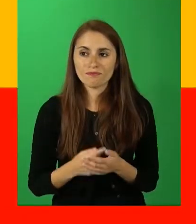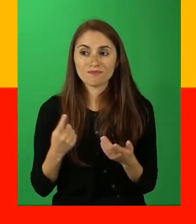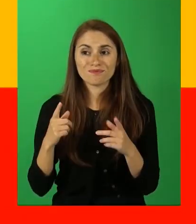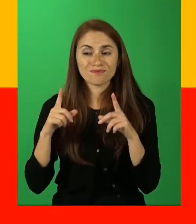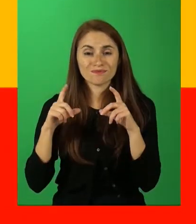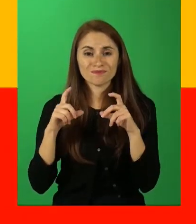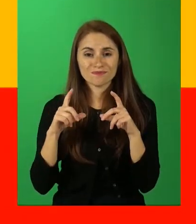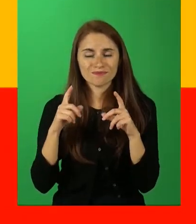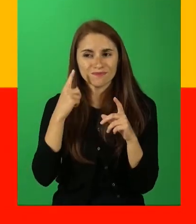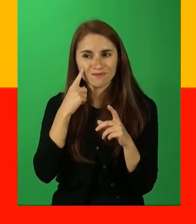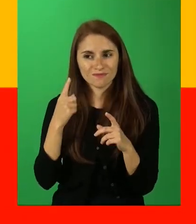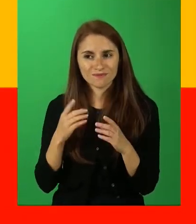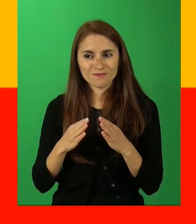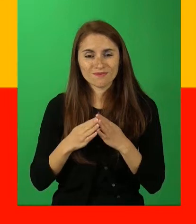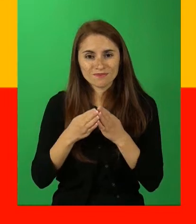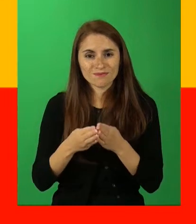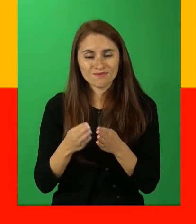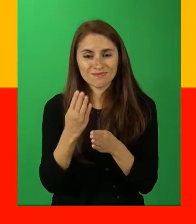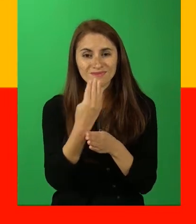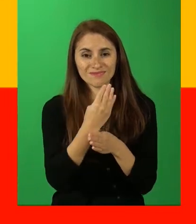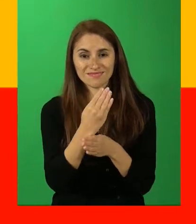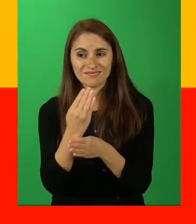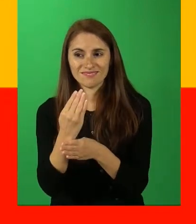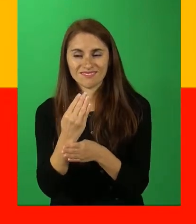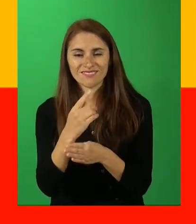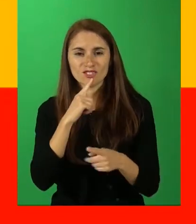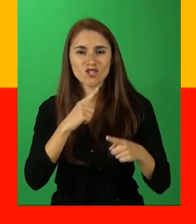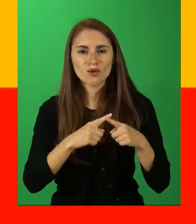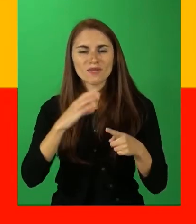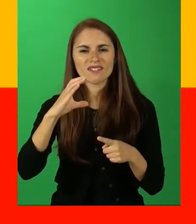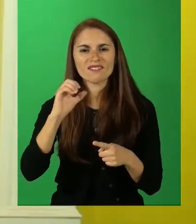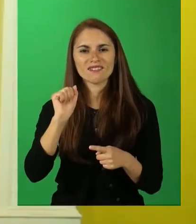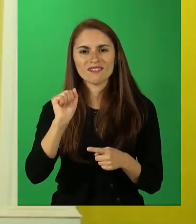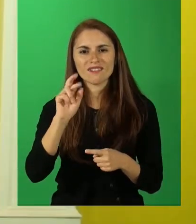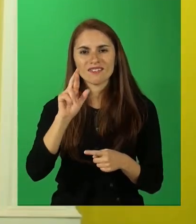Estas de acá se llaman carabelas.